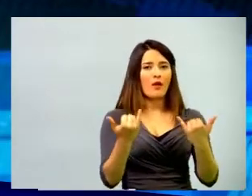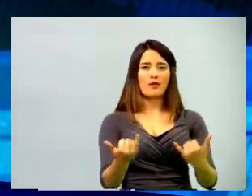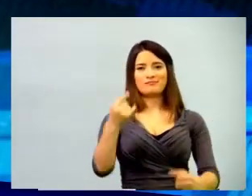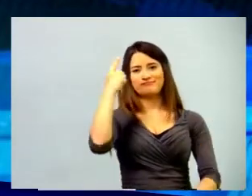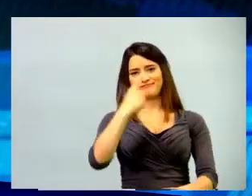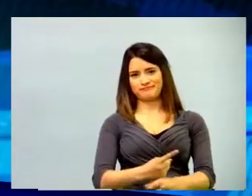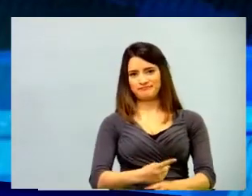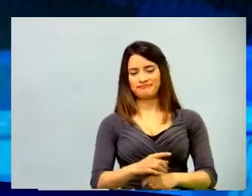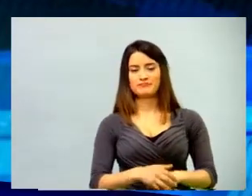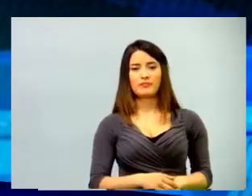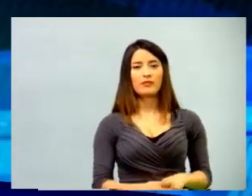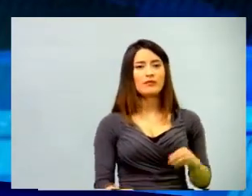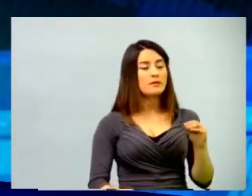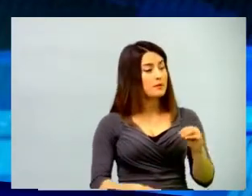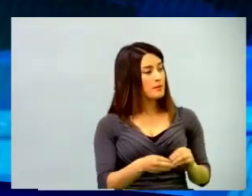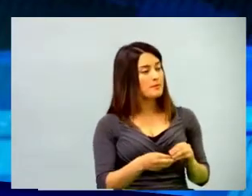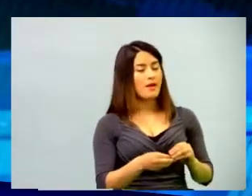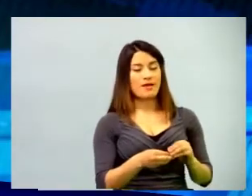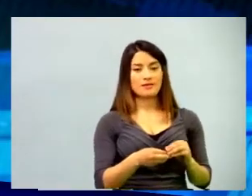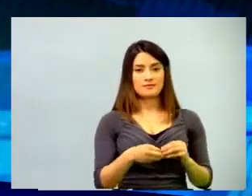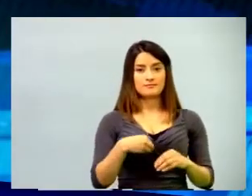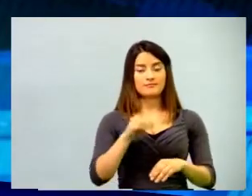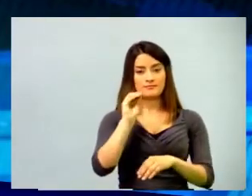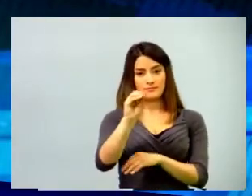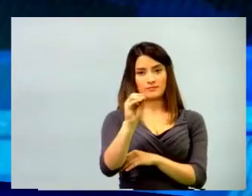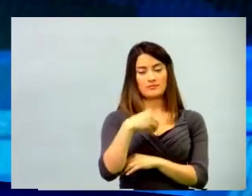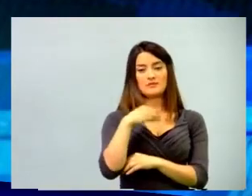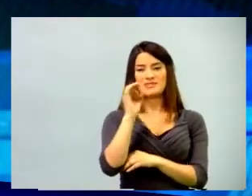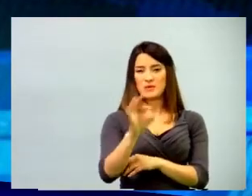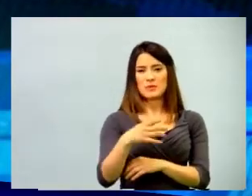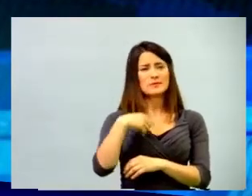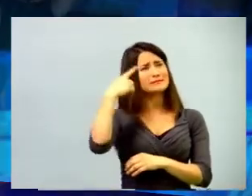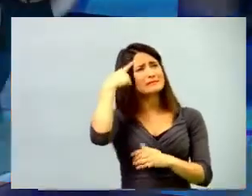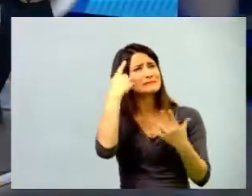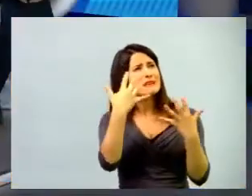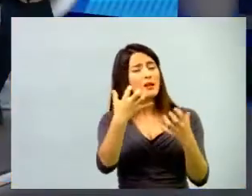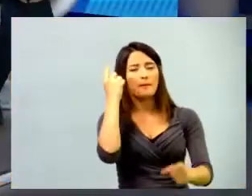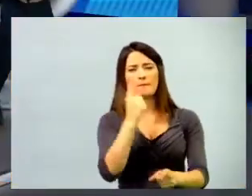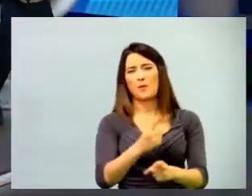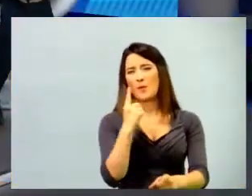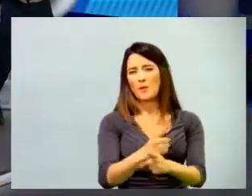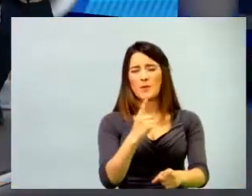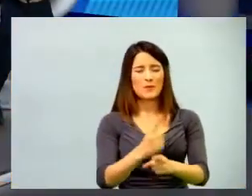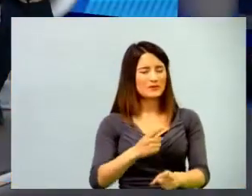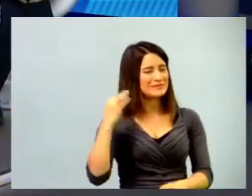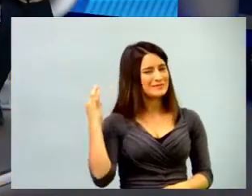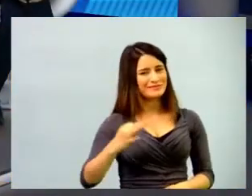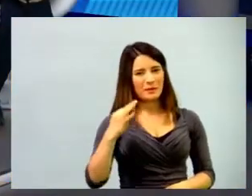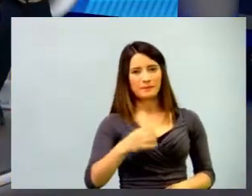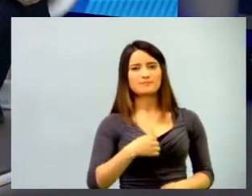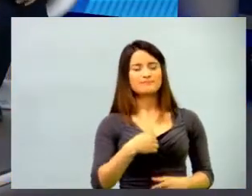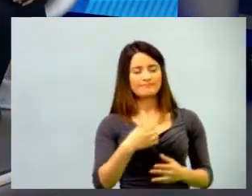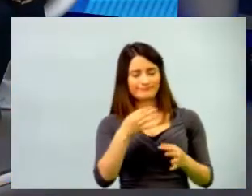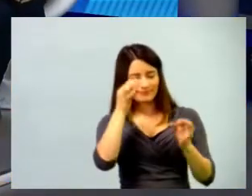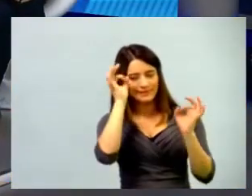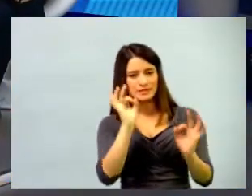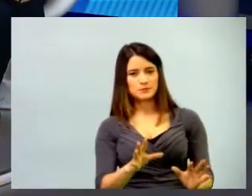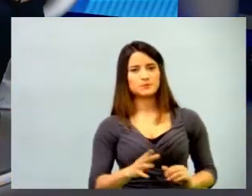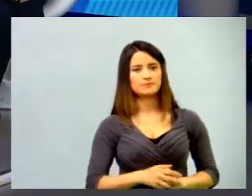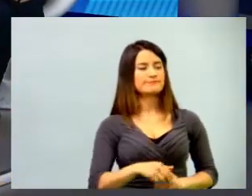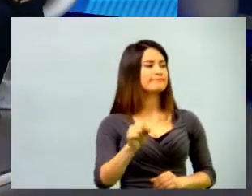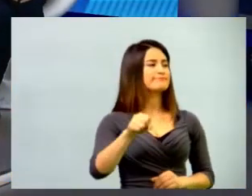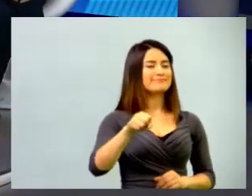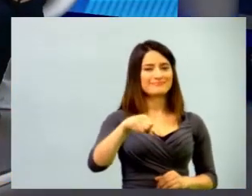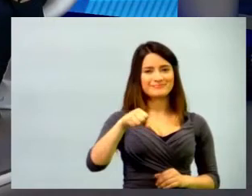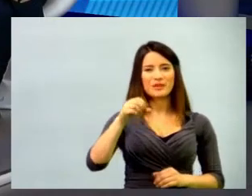una cosa más, que yo estoy segura que todos los sueños se cumplen, jefe. Sí, es así, porque como lo dice el ministro